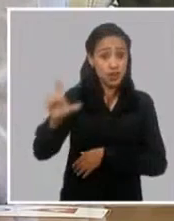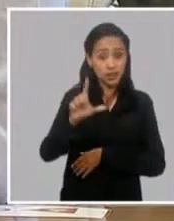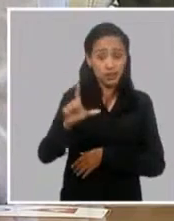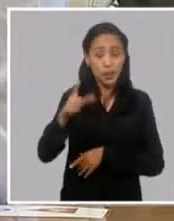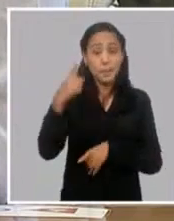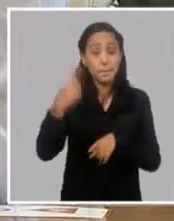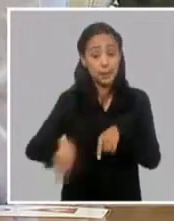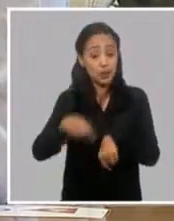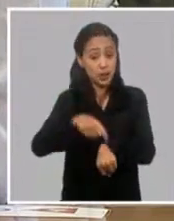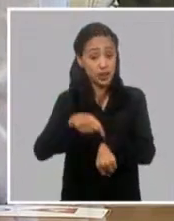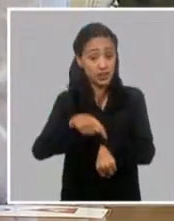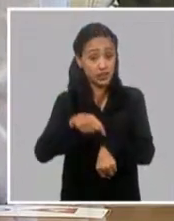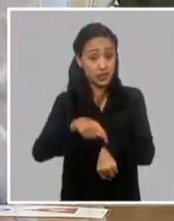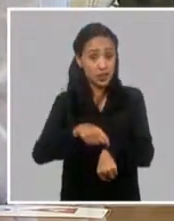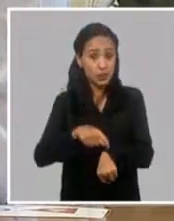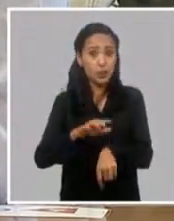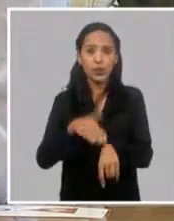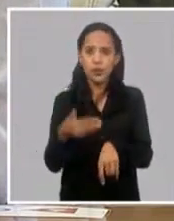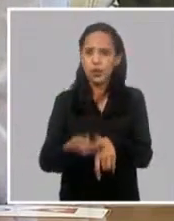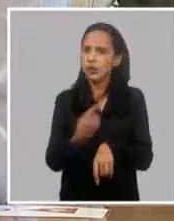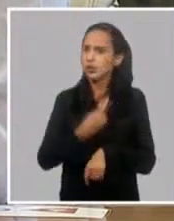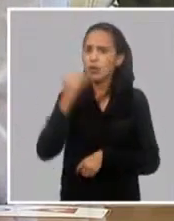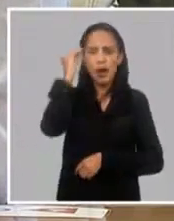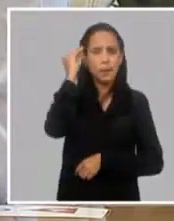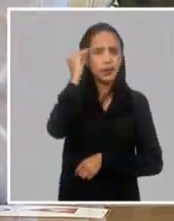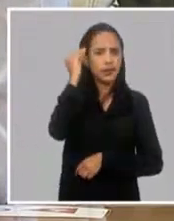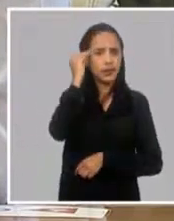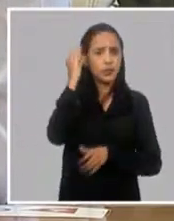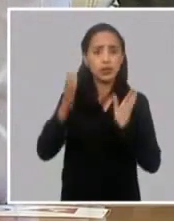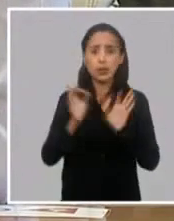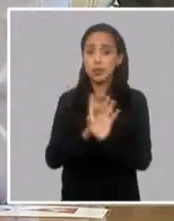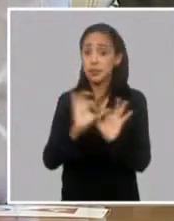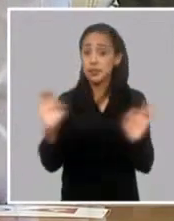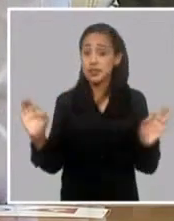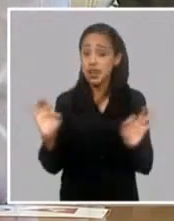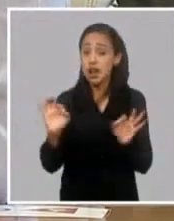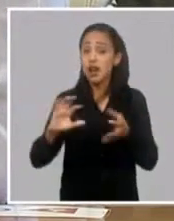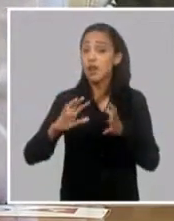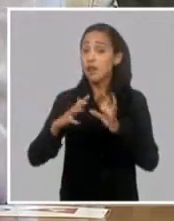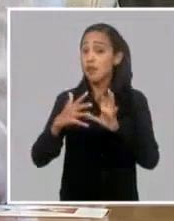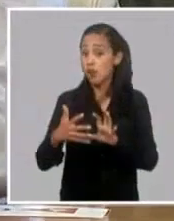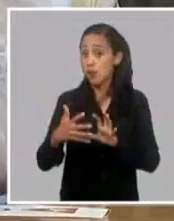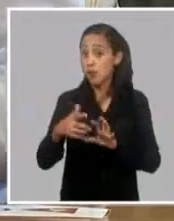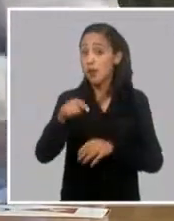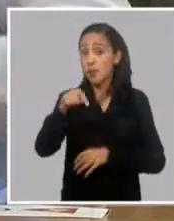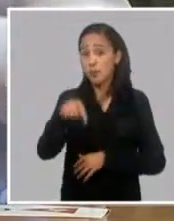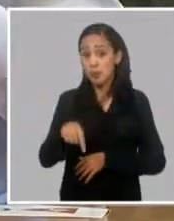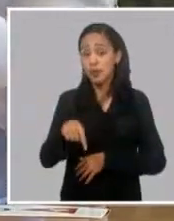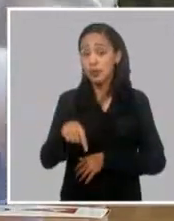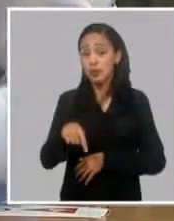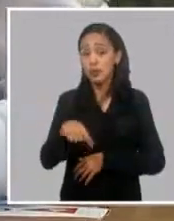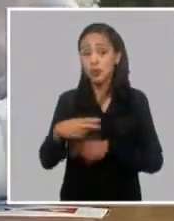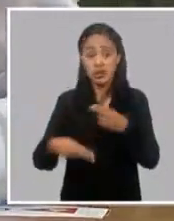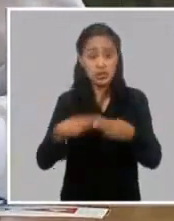los aprendizajes que tuvimos del periodo especial, de la manera en que tuvimos que enfrentar el periodo especial,